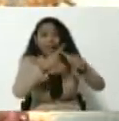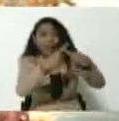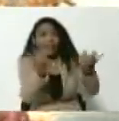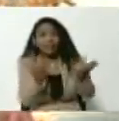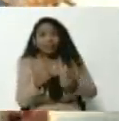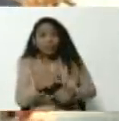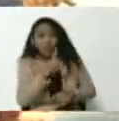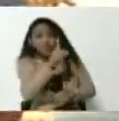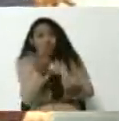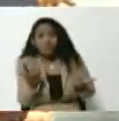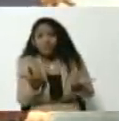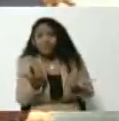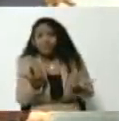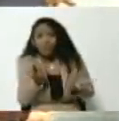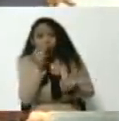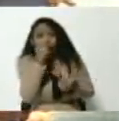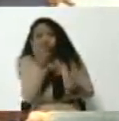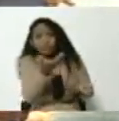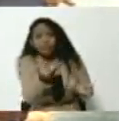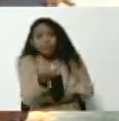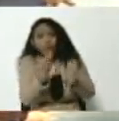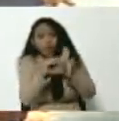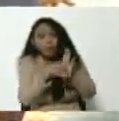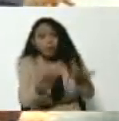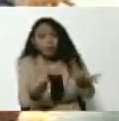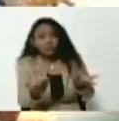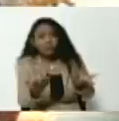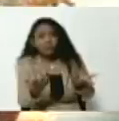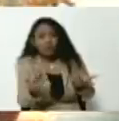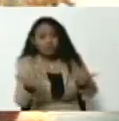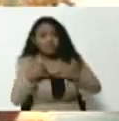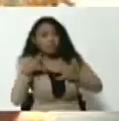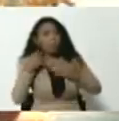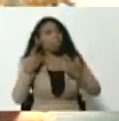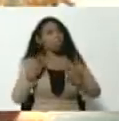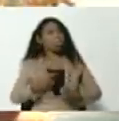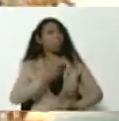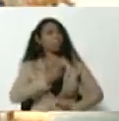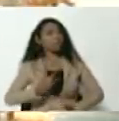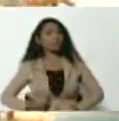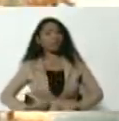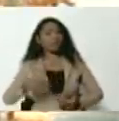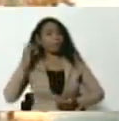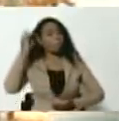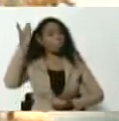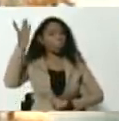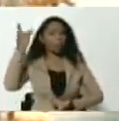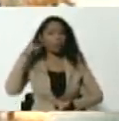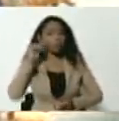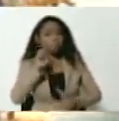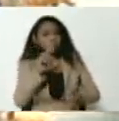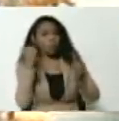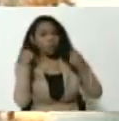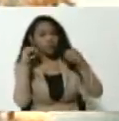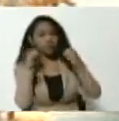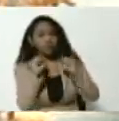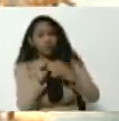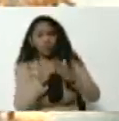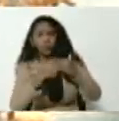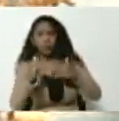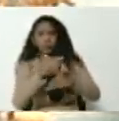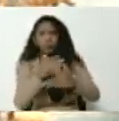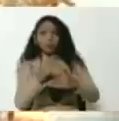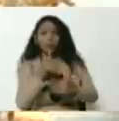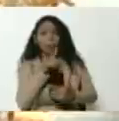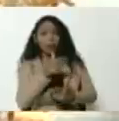un usurpador, un autonombrado, en un ejercicio supremo de crueldad,